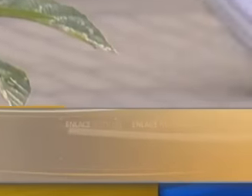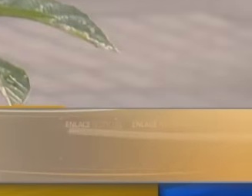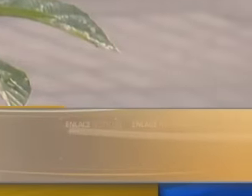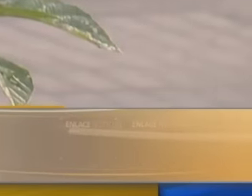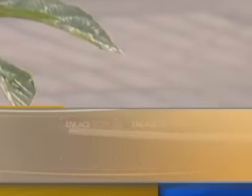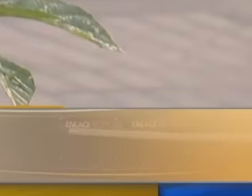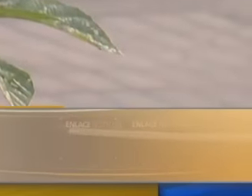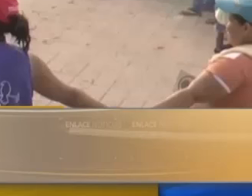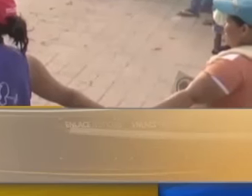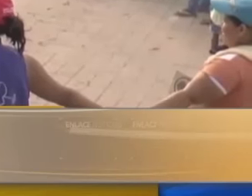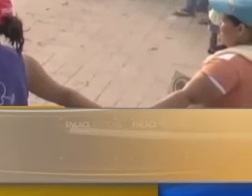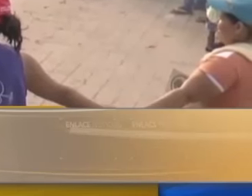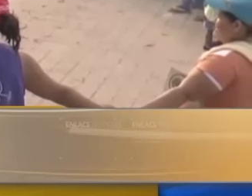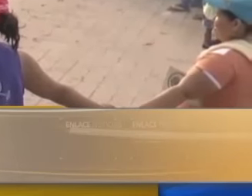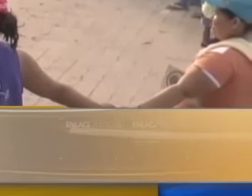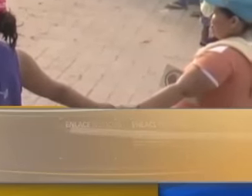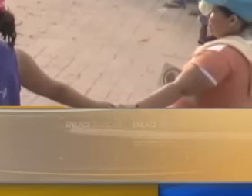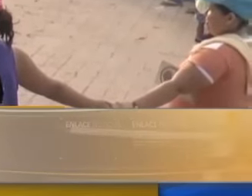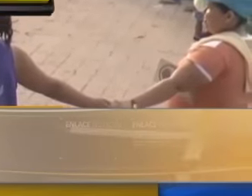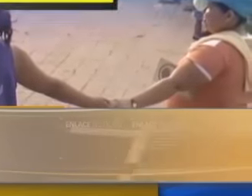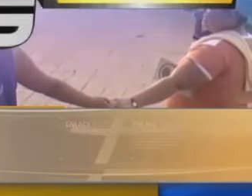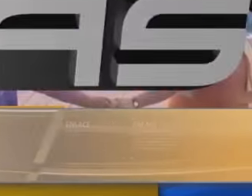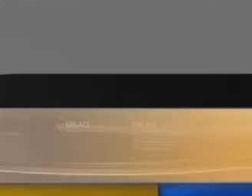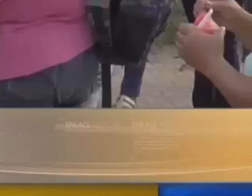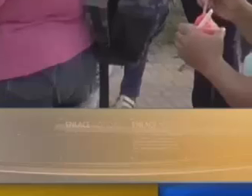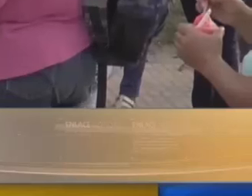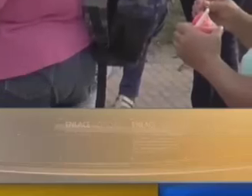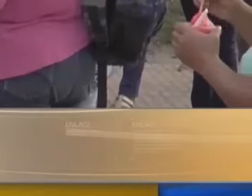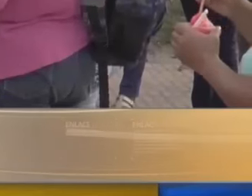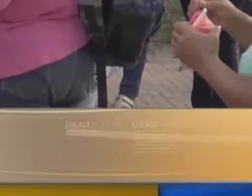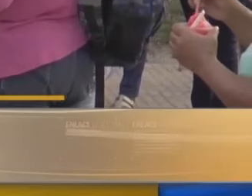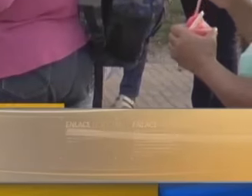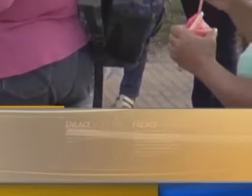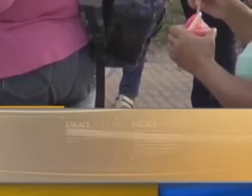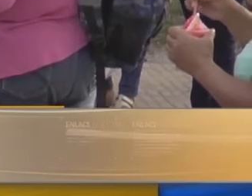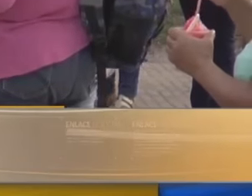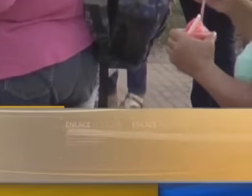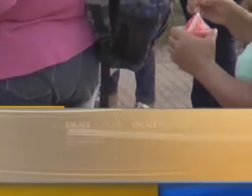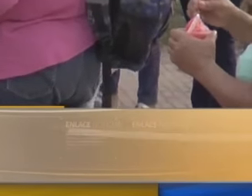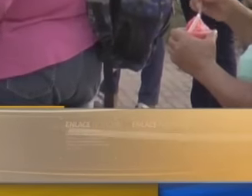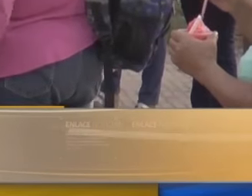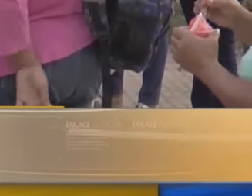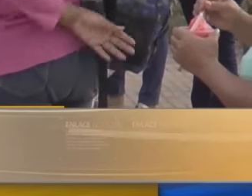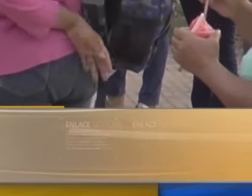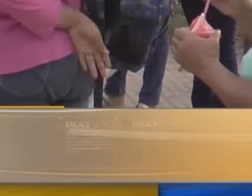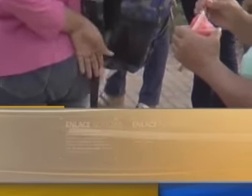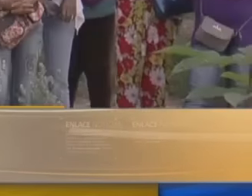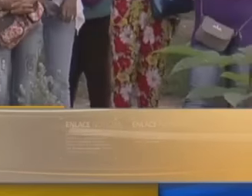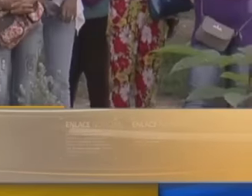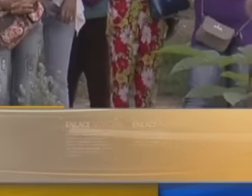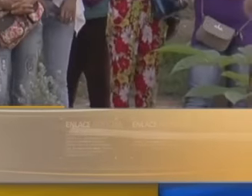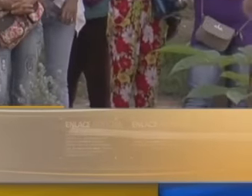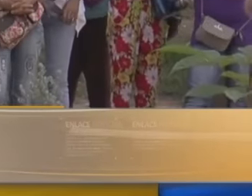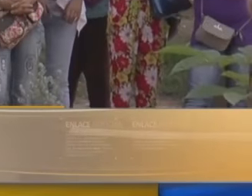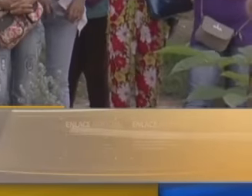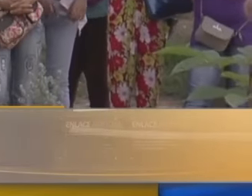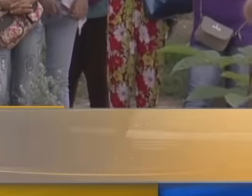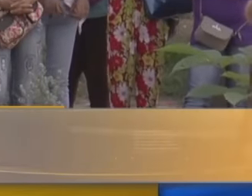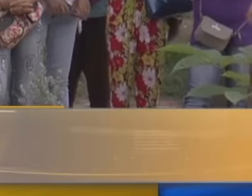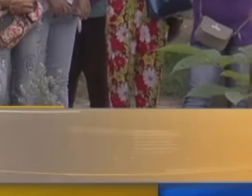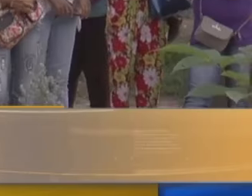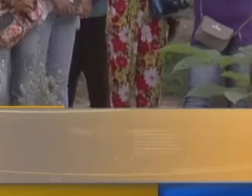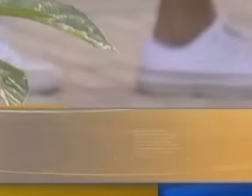paz. El acto se dio en apoyo al proceso de paz que vive Colombia. Organización sueca acompañó este martes la jornada cumplida por la Organización Femenina Popular en